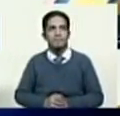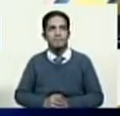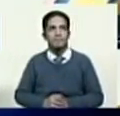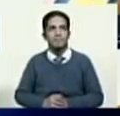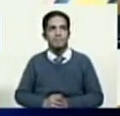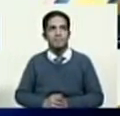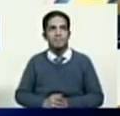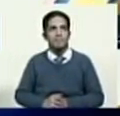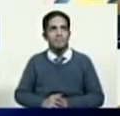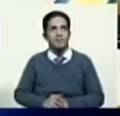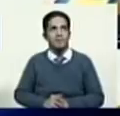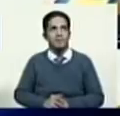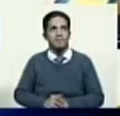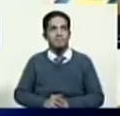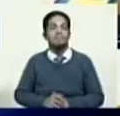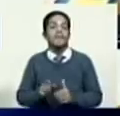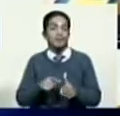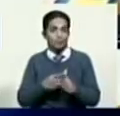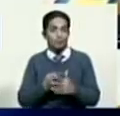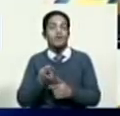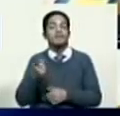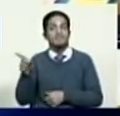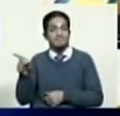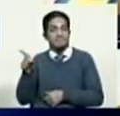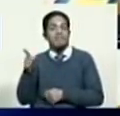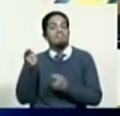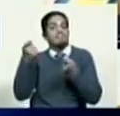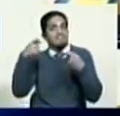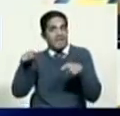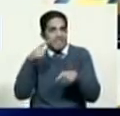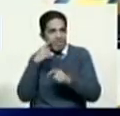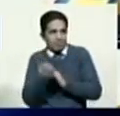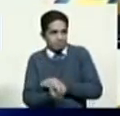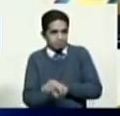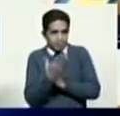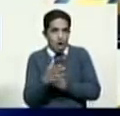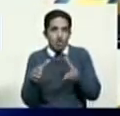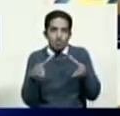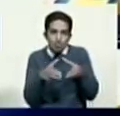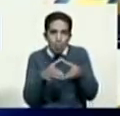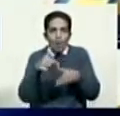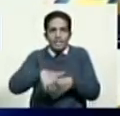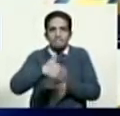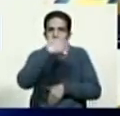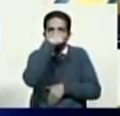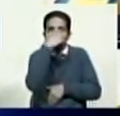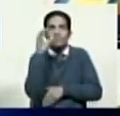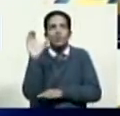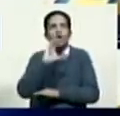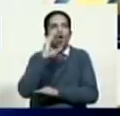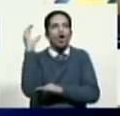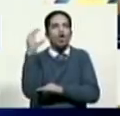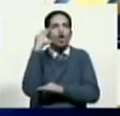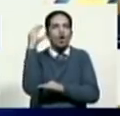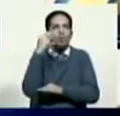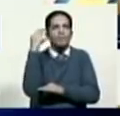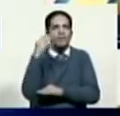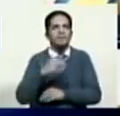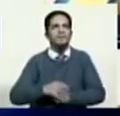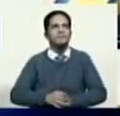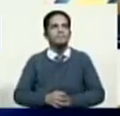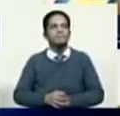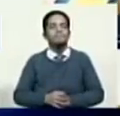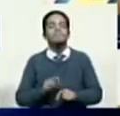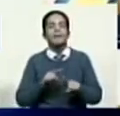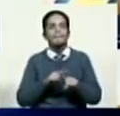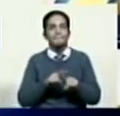Así que sí han tratado de articular grupos golpistas, terroristas. Pero afortunadamente los anticuerpos